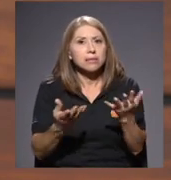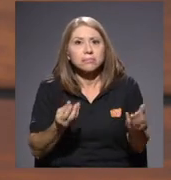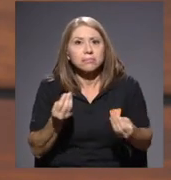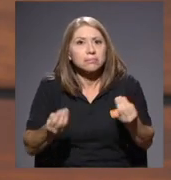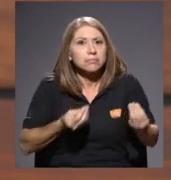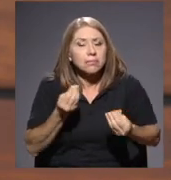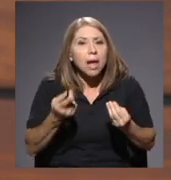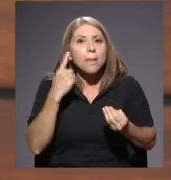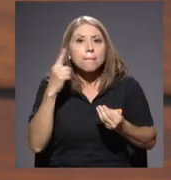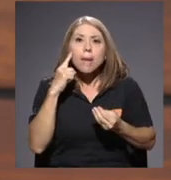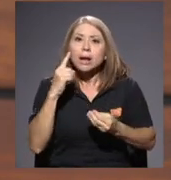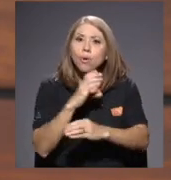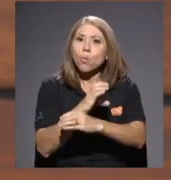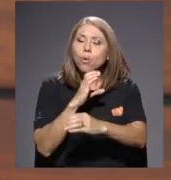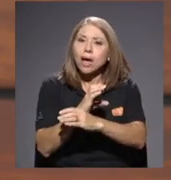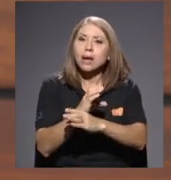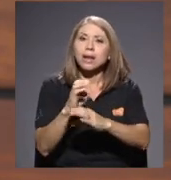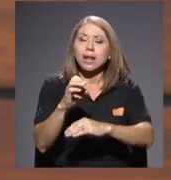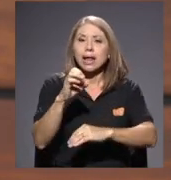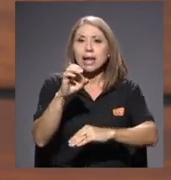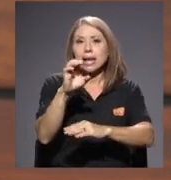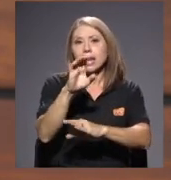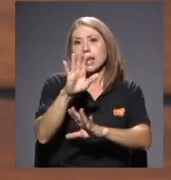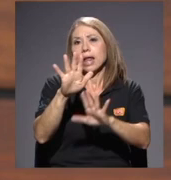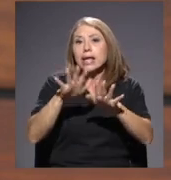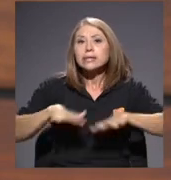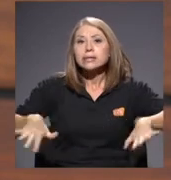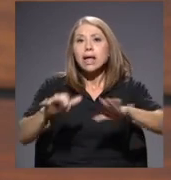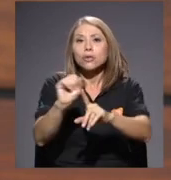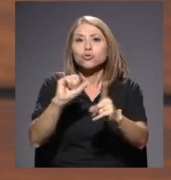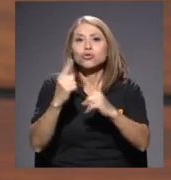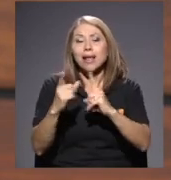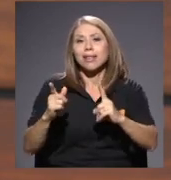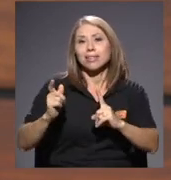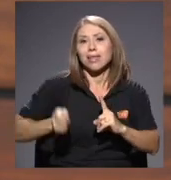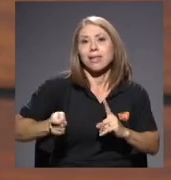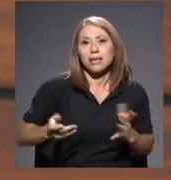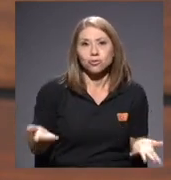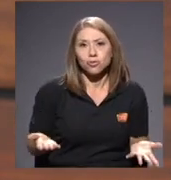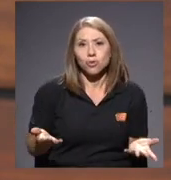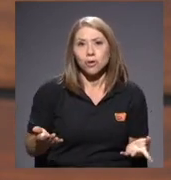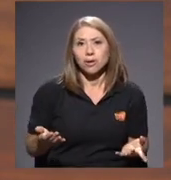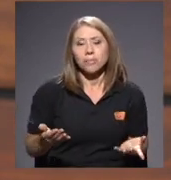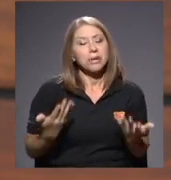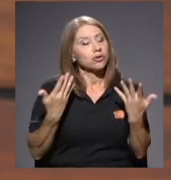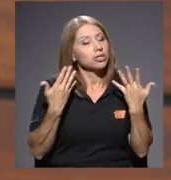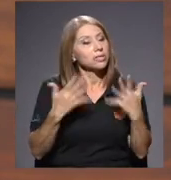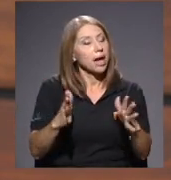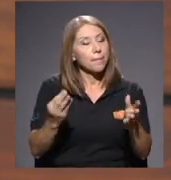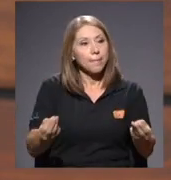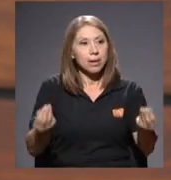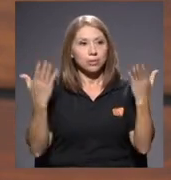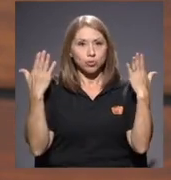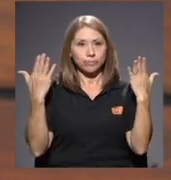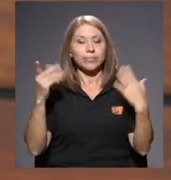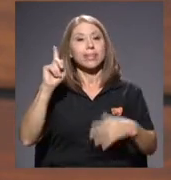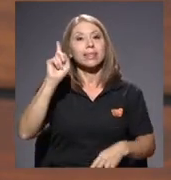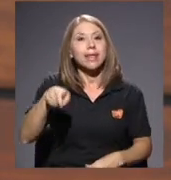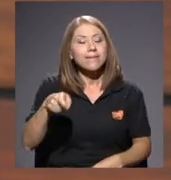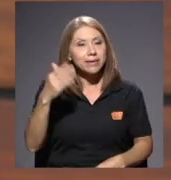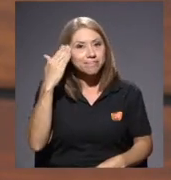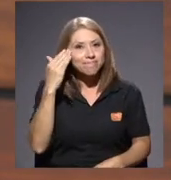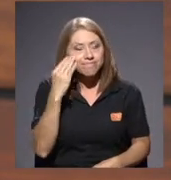Estado Social de Derecho que todos queremos construir. Y bueno, ya pasó, pero tengamos claro que las leyes son